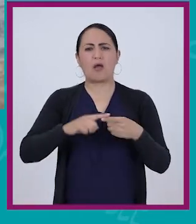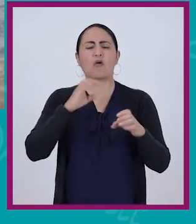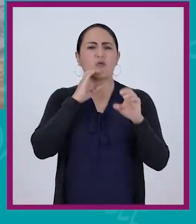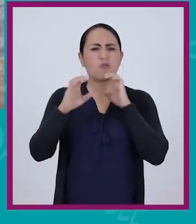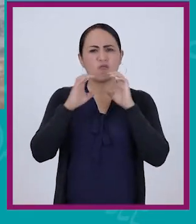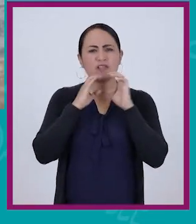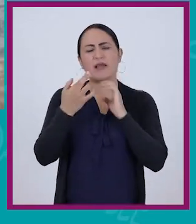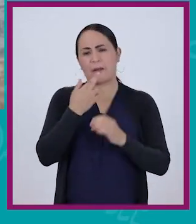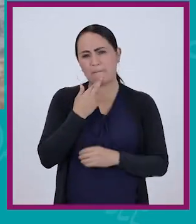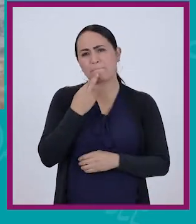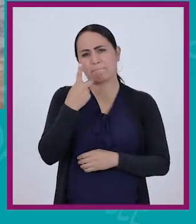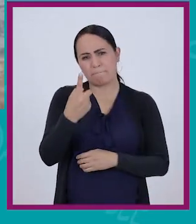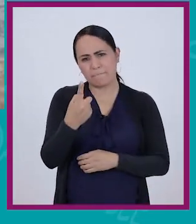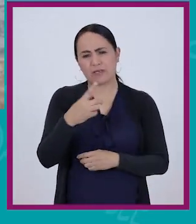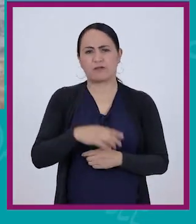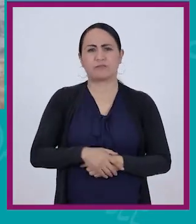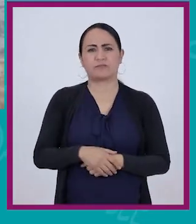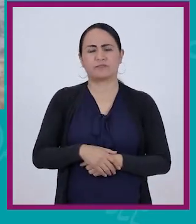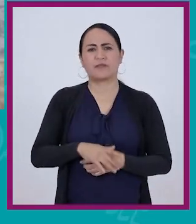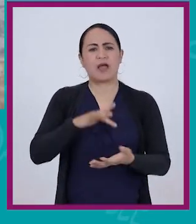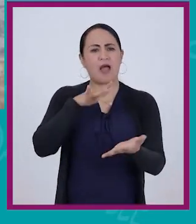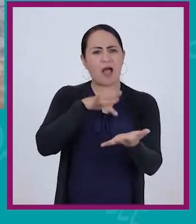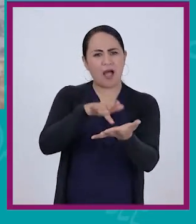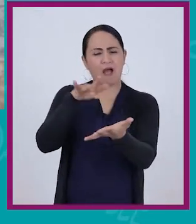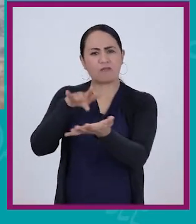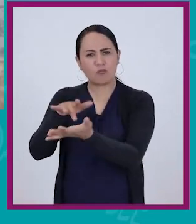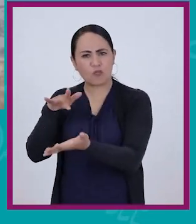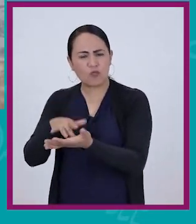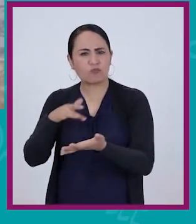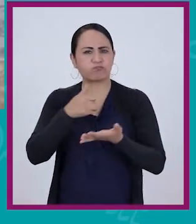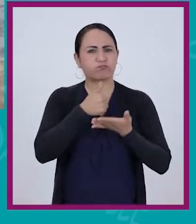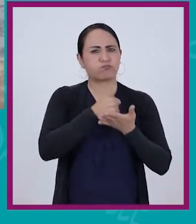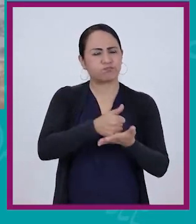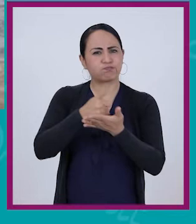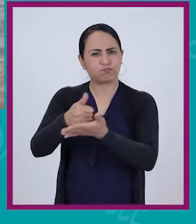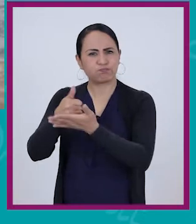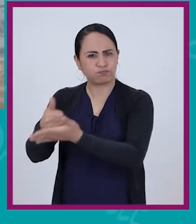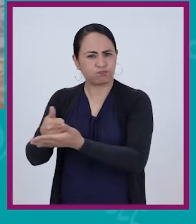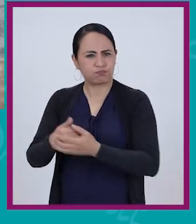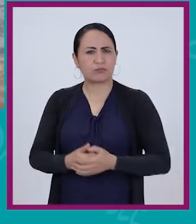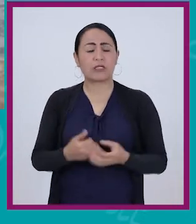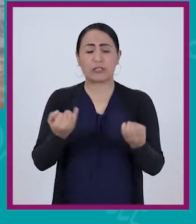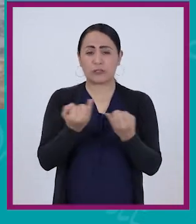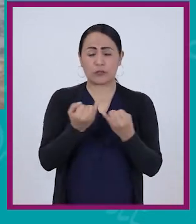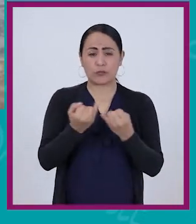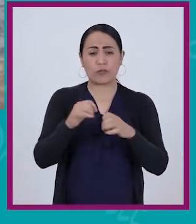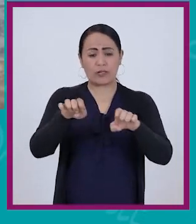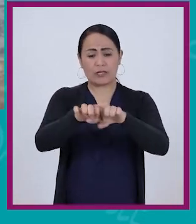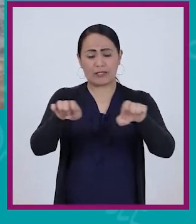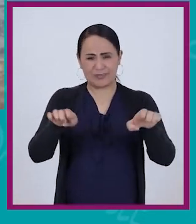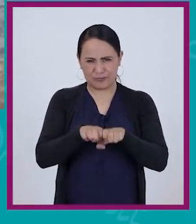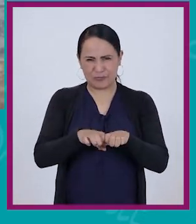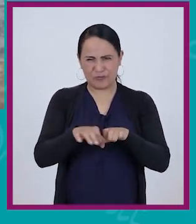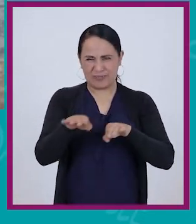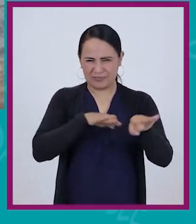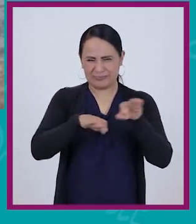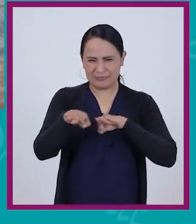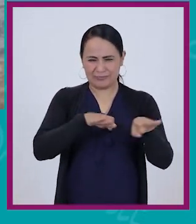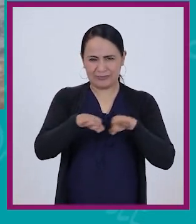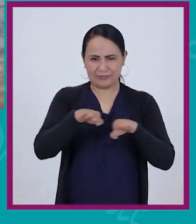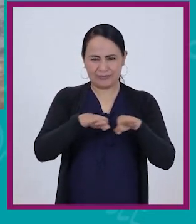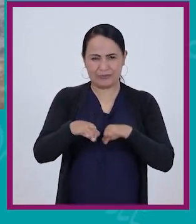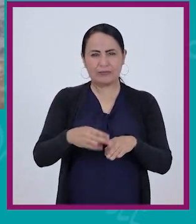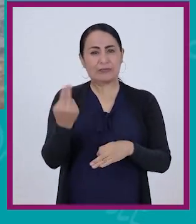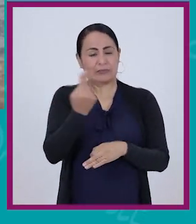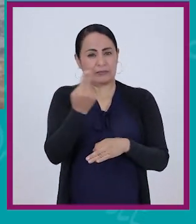muy variadas. Hay que comunicarnos mejor, sin duda, cooperar, y sobre todo creo que es fundamental que en el trabajo